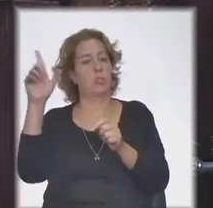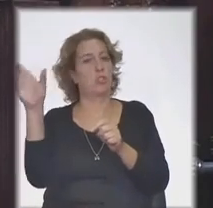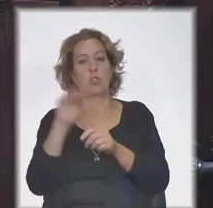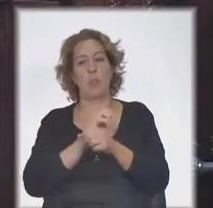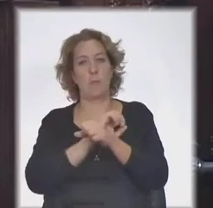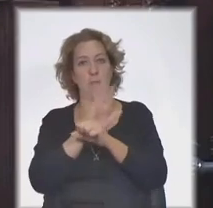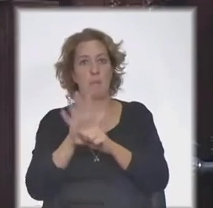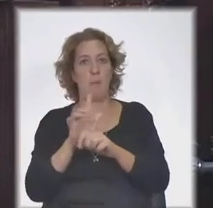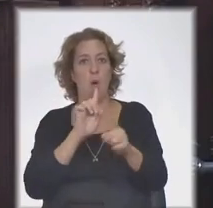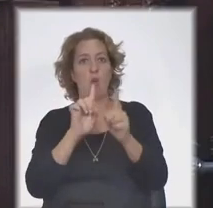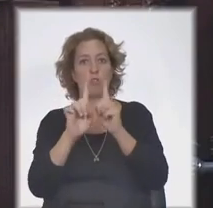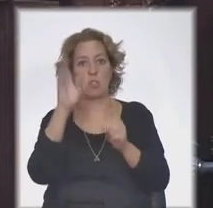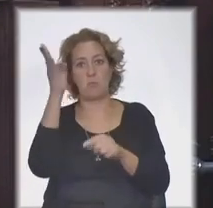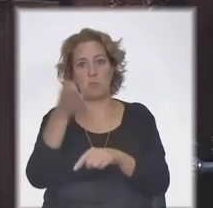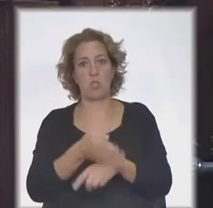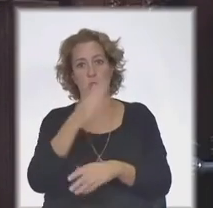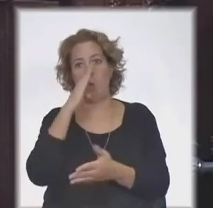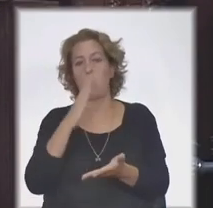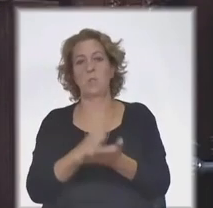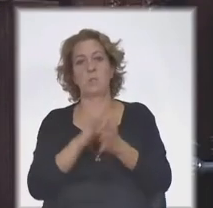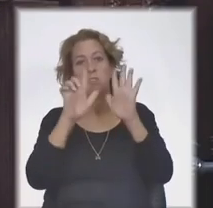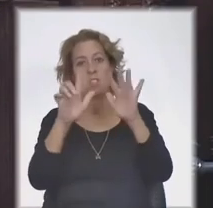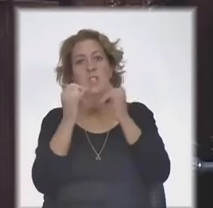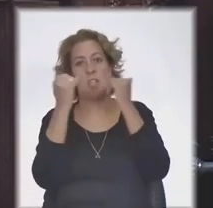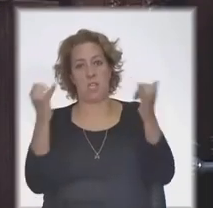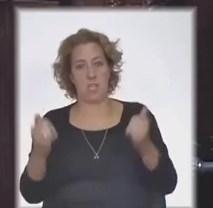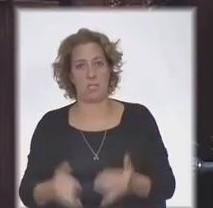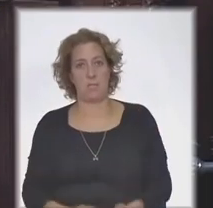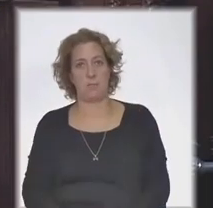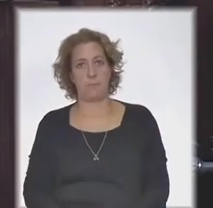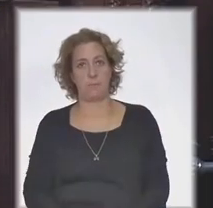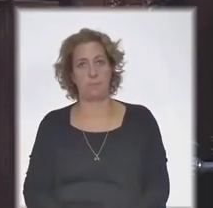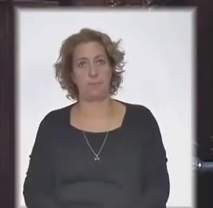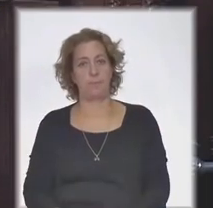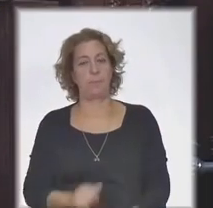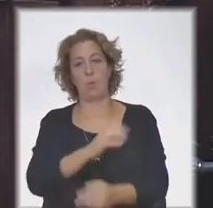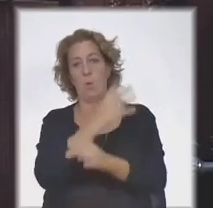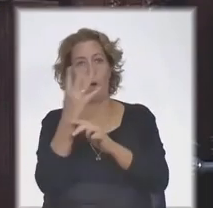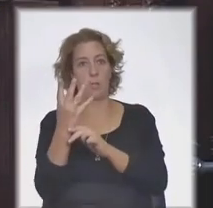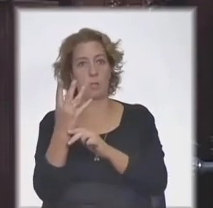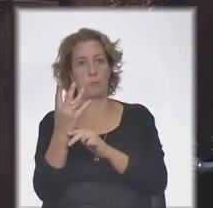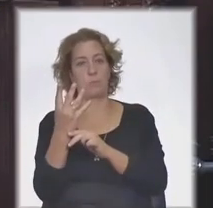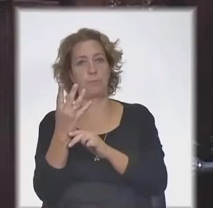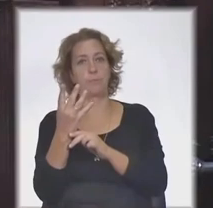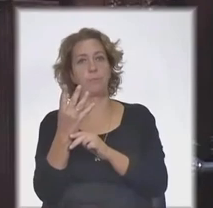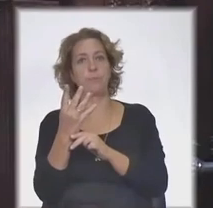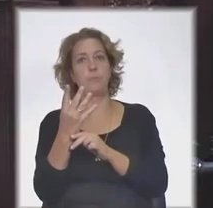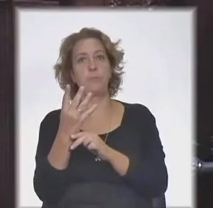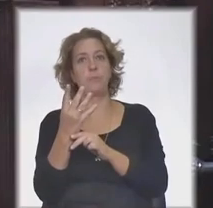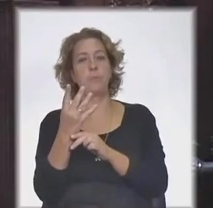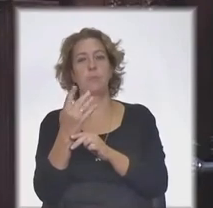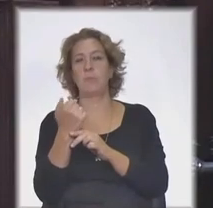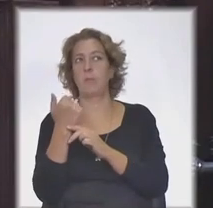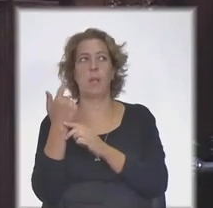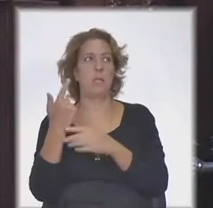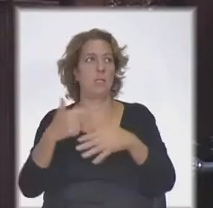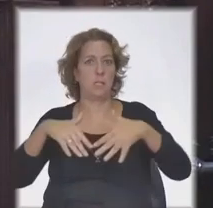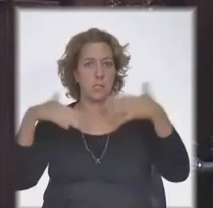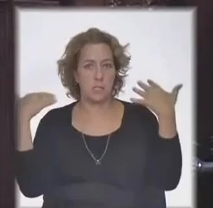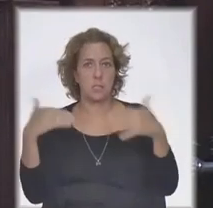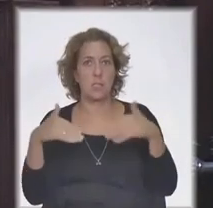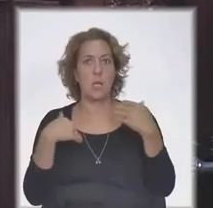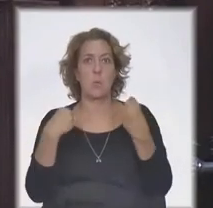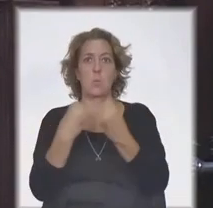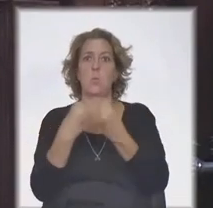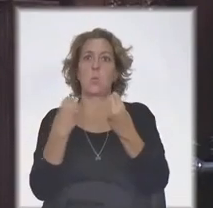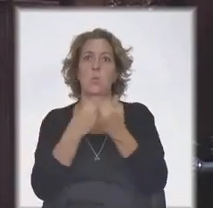el 11% en los últimos 7 días móviles. En cuarto lugar, con un récord de personas